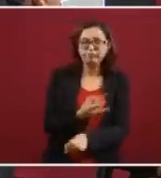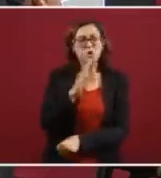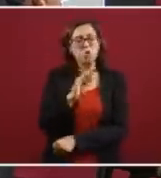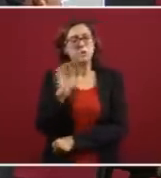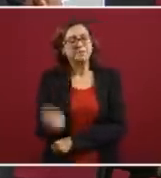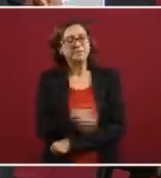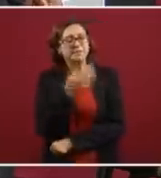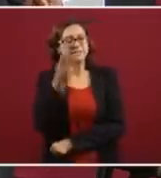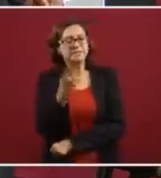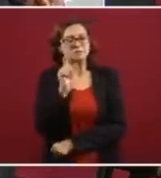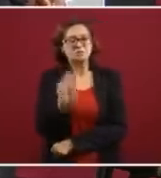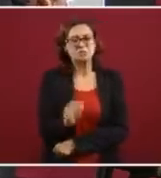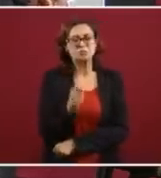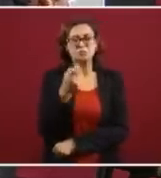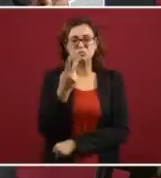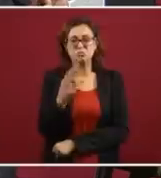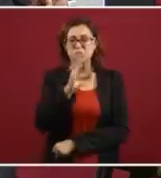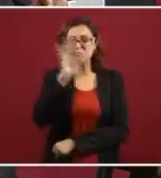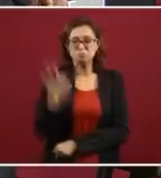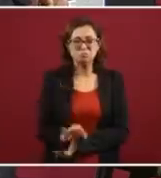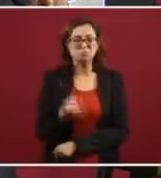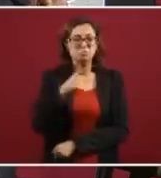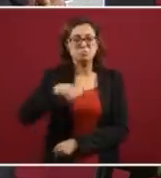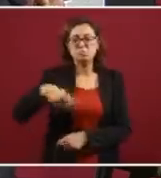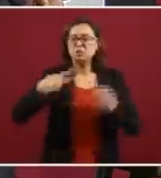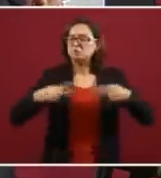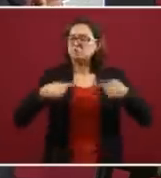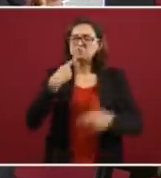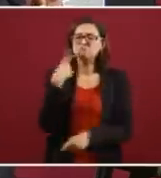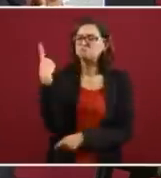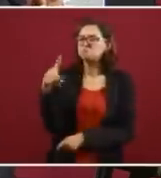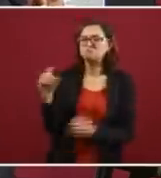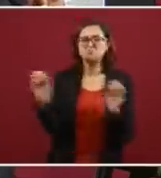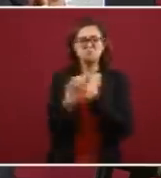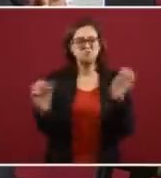93.2% de cifra negra de delitos. Solo